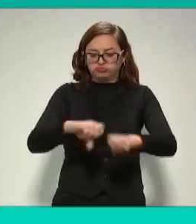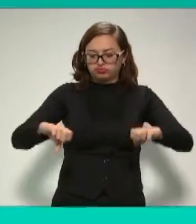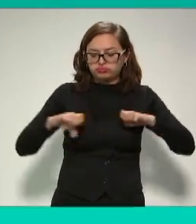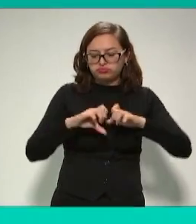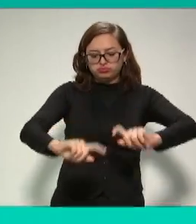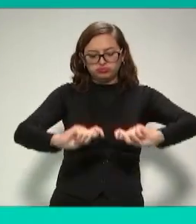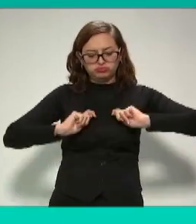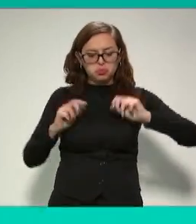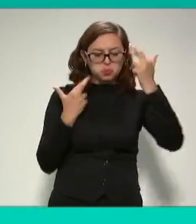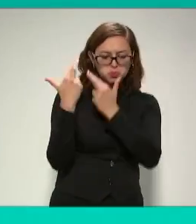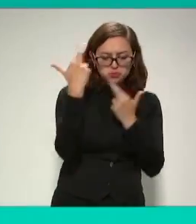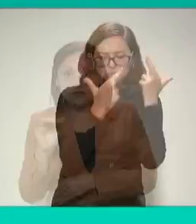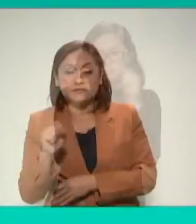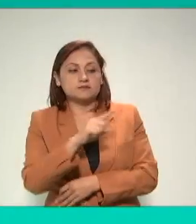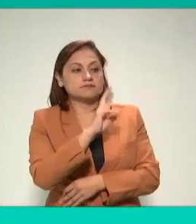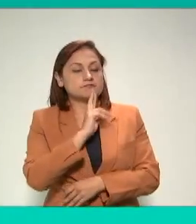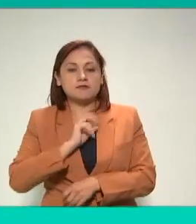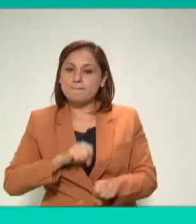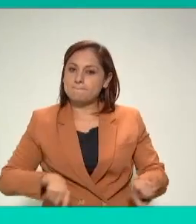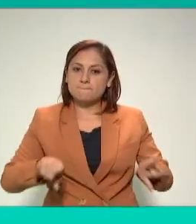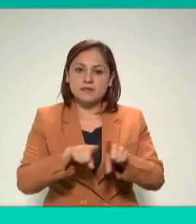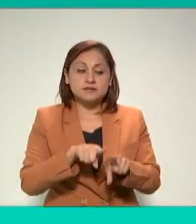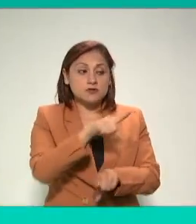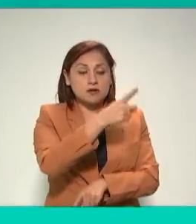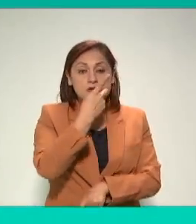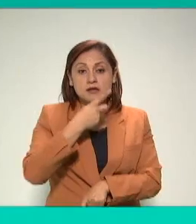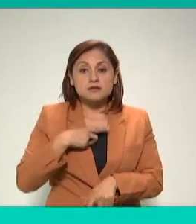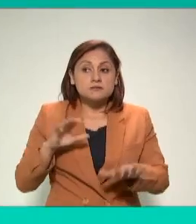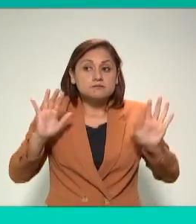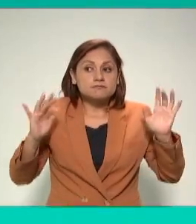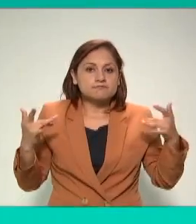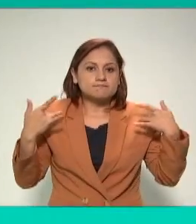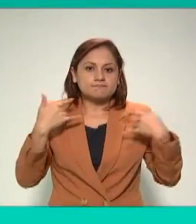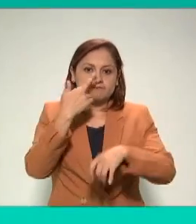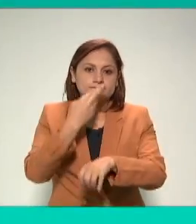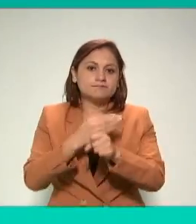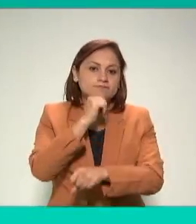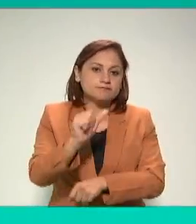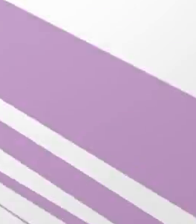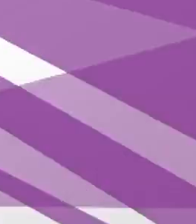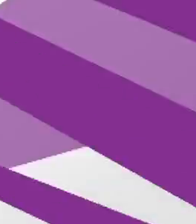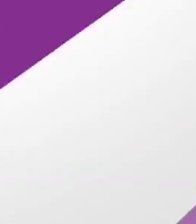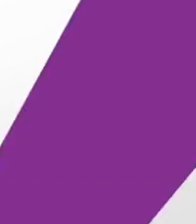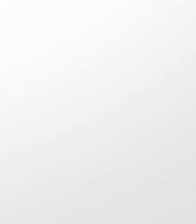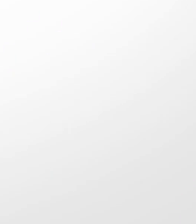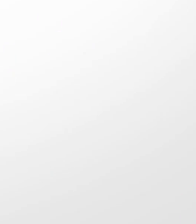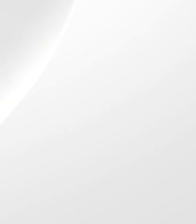tanto, el Pleno del INAI revocó la respuesta de la COFEPRIS y le instruyó a asumir competencia y emitir la respuesta correspondiente.